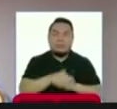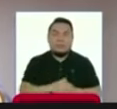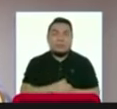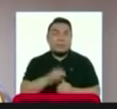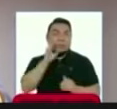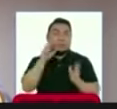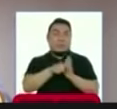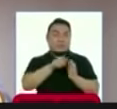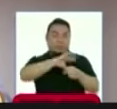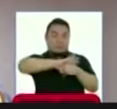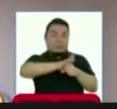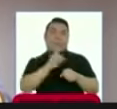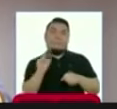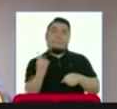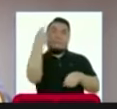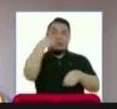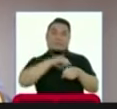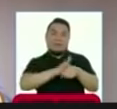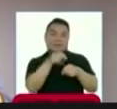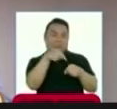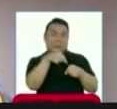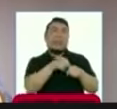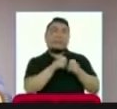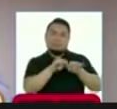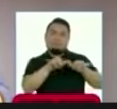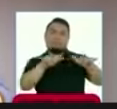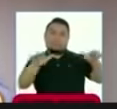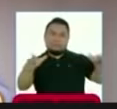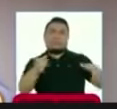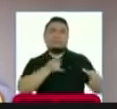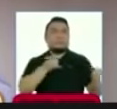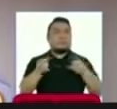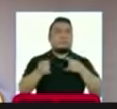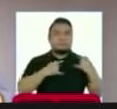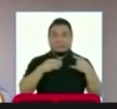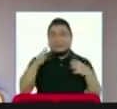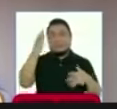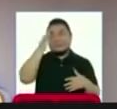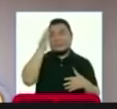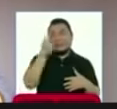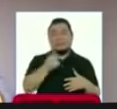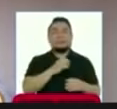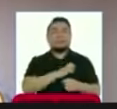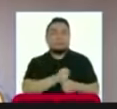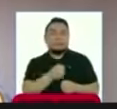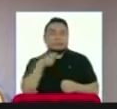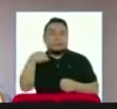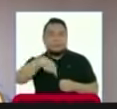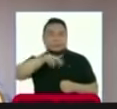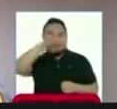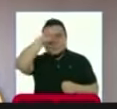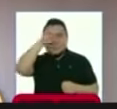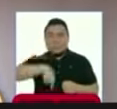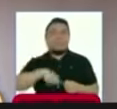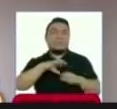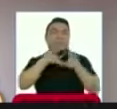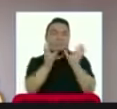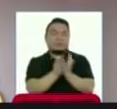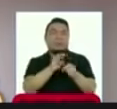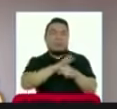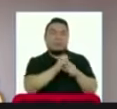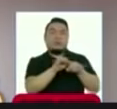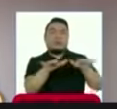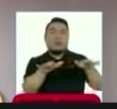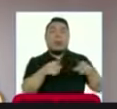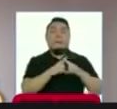el SARS-CoV-2 es sumamente contagioso y lo hemos vivido, lo hemos sufrido en nuestro país, ahora esta